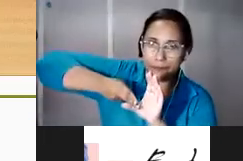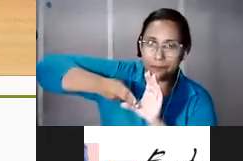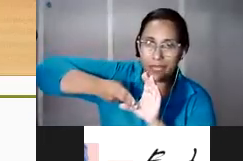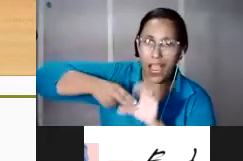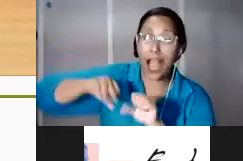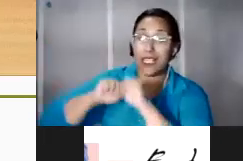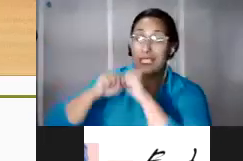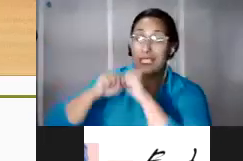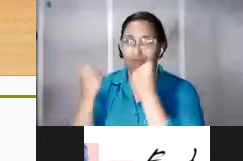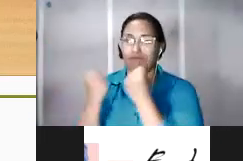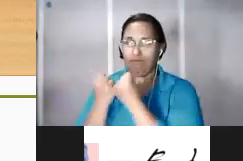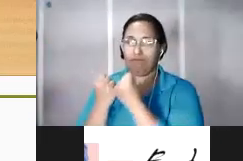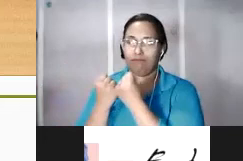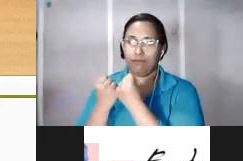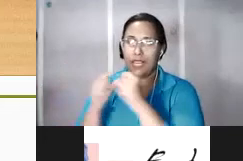élites